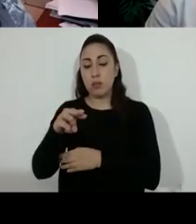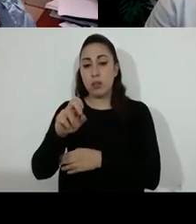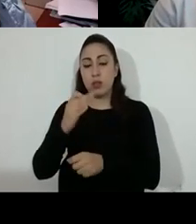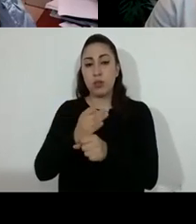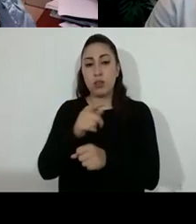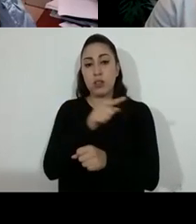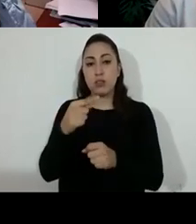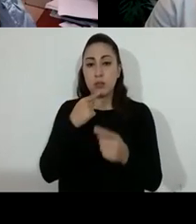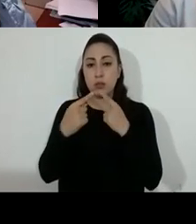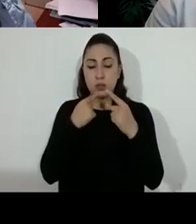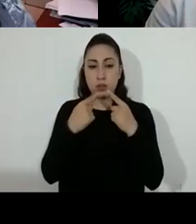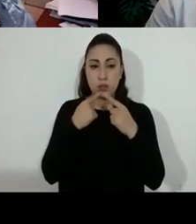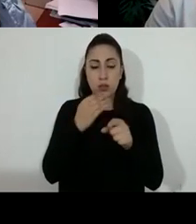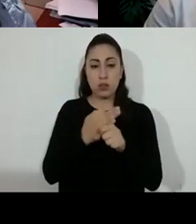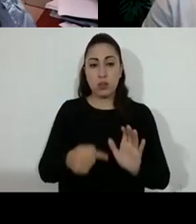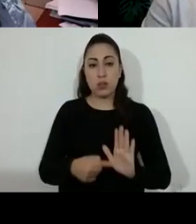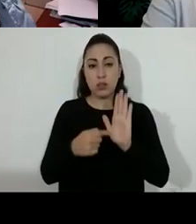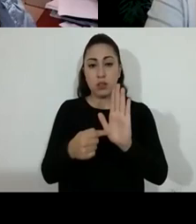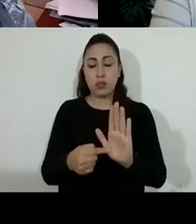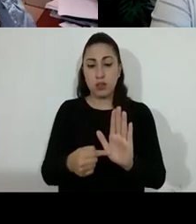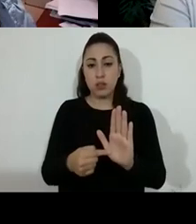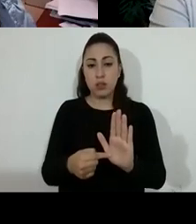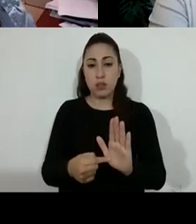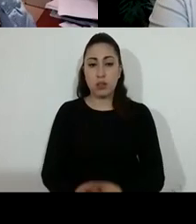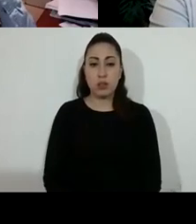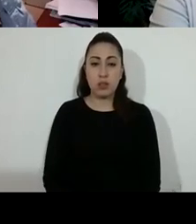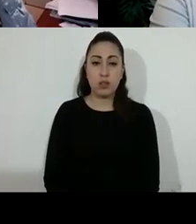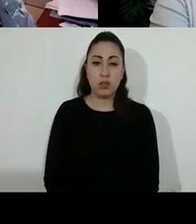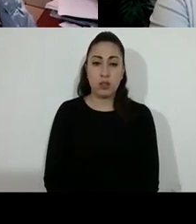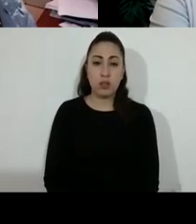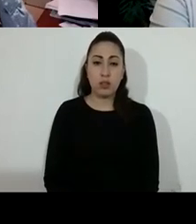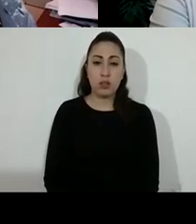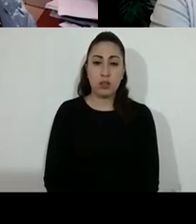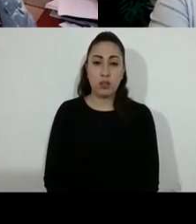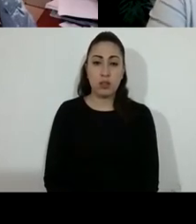ahorita presentando aquí en Comisiones Unidas.